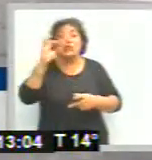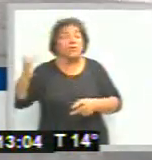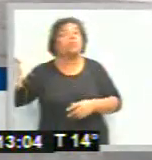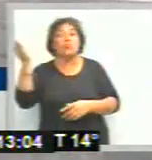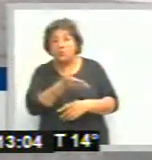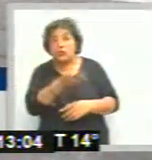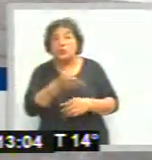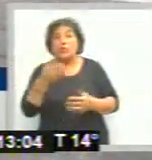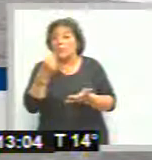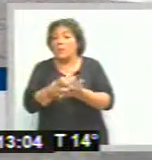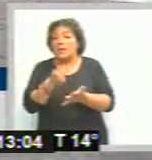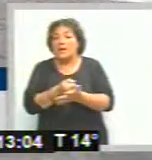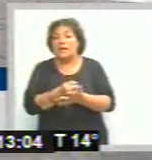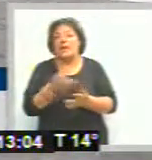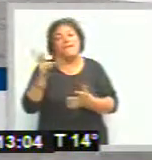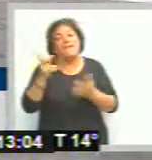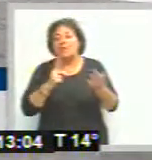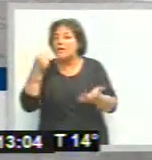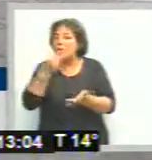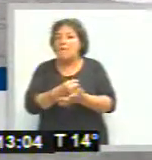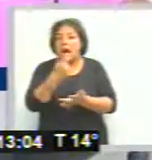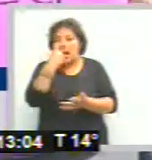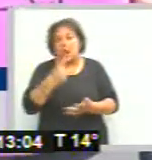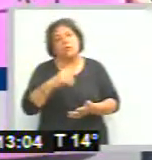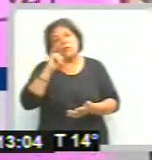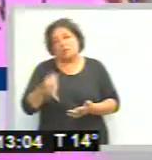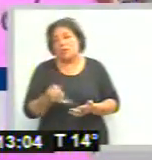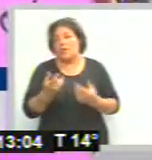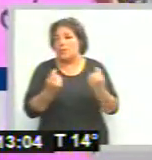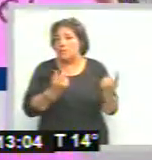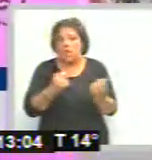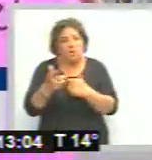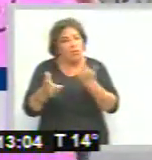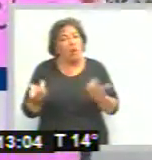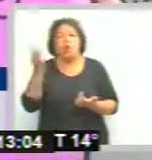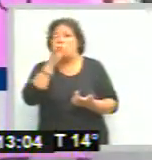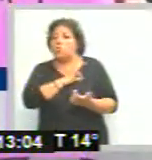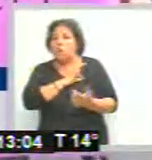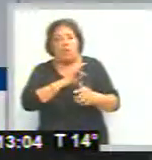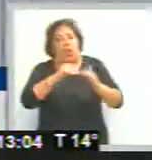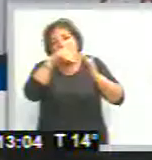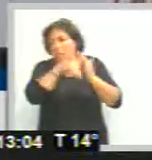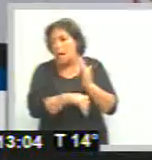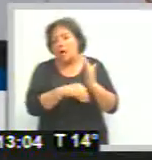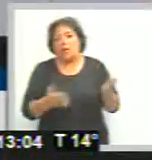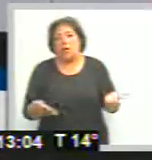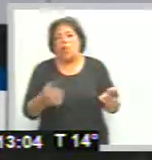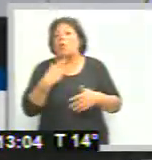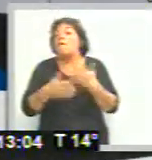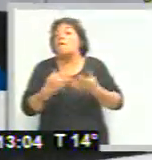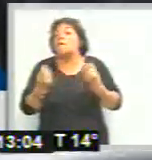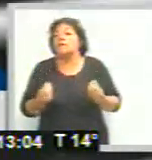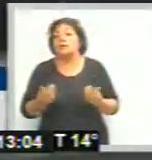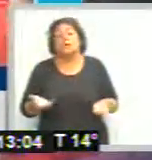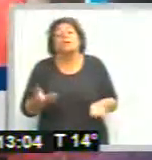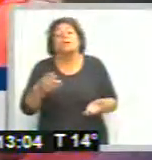¿Se complica pagar el gas así? Por supuesto, cuando en realidad no tenemos, los sueldos están ahí muy bajos. ¿Cómo van a hacer? Y bueno, en realidad lo que